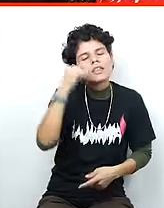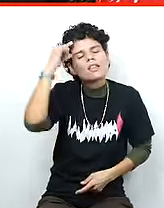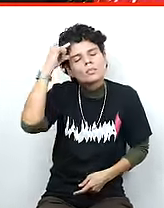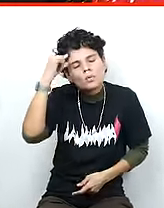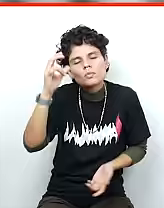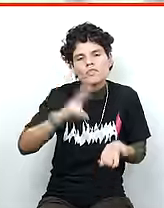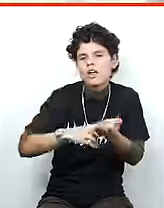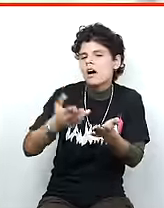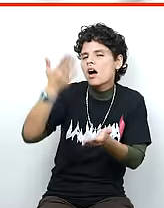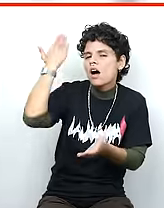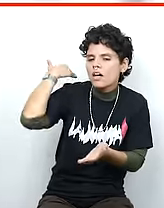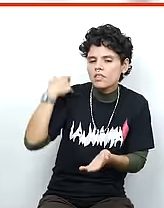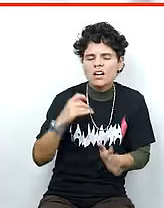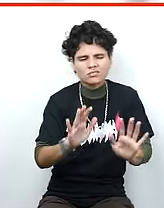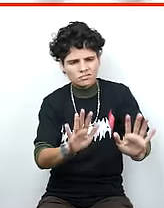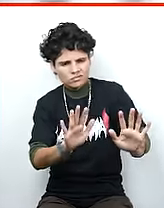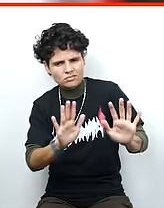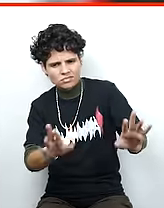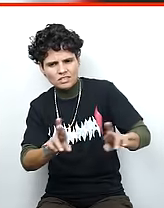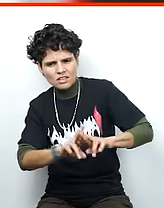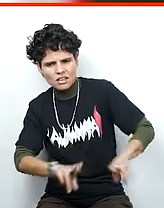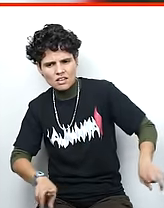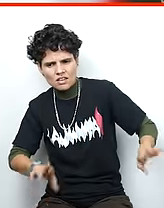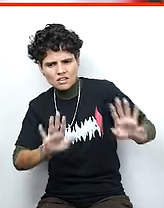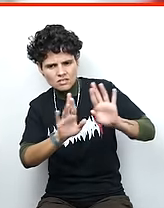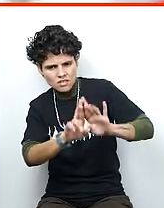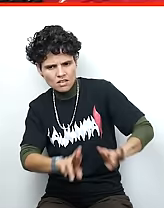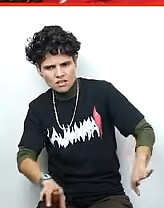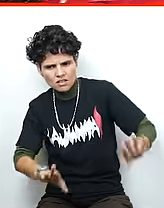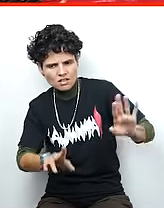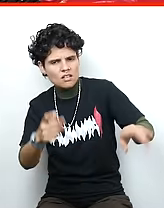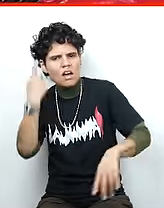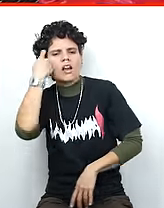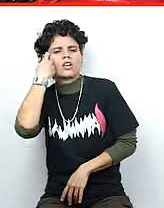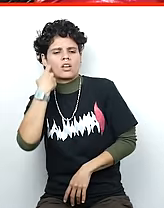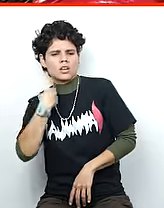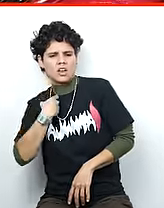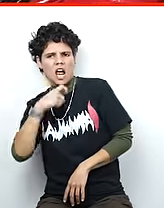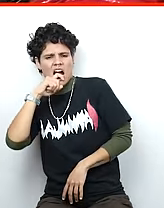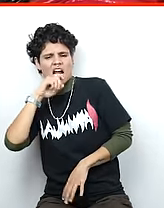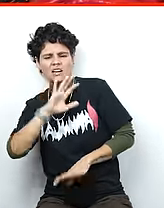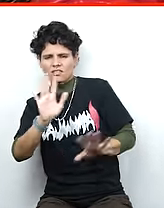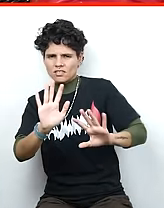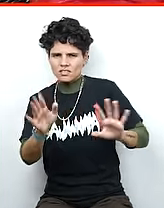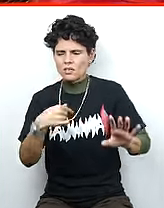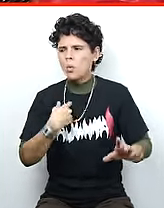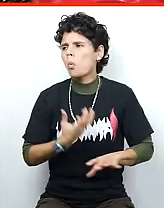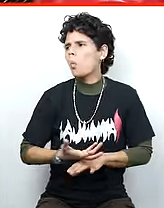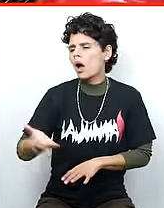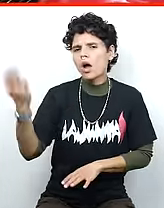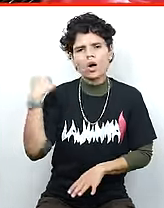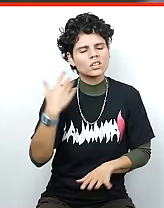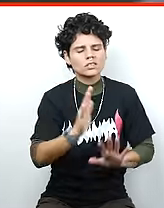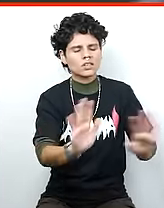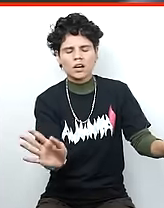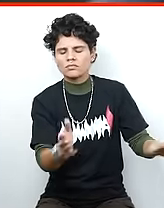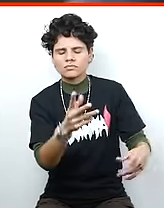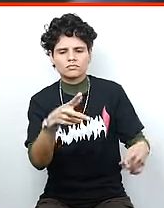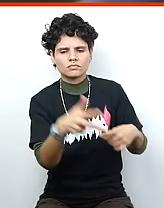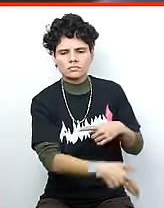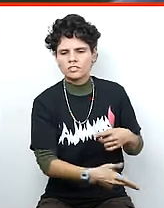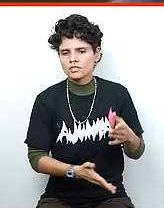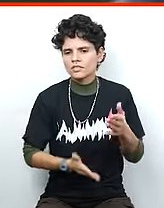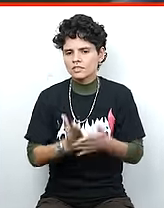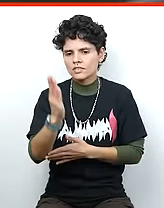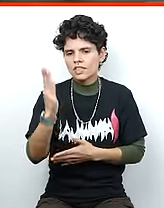pedir disculpas, weón. Y le dije, no, hermano, tranquilo. Si la seca es para los giles, le dije. El rencor es para los giles, hermano. Le dije, no te preocupes, weón. Grabemos. Y después